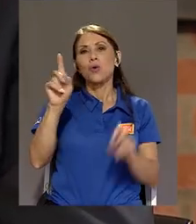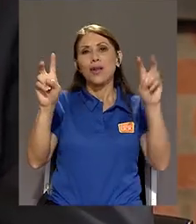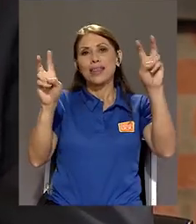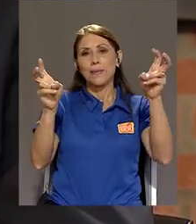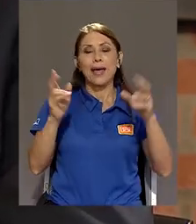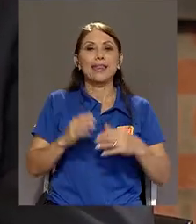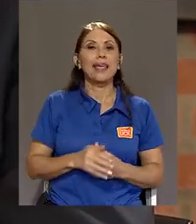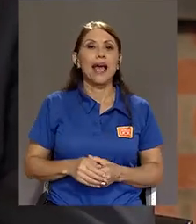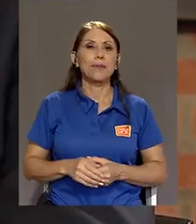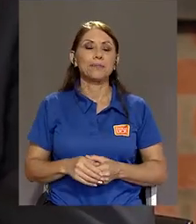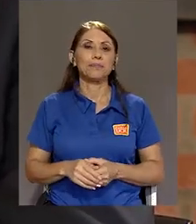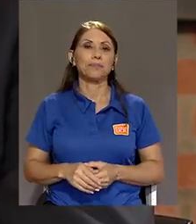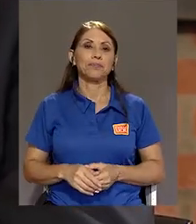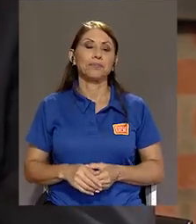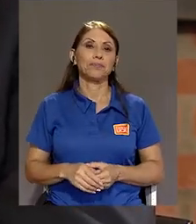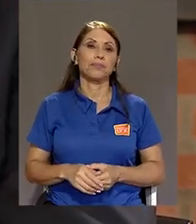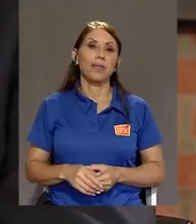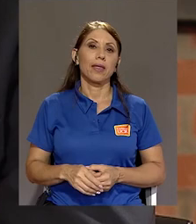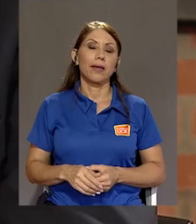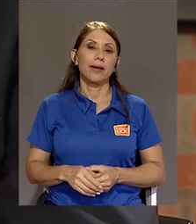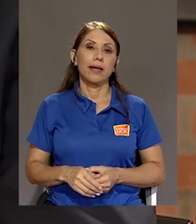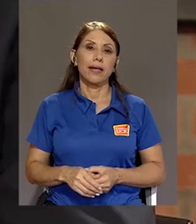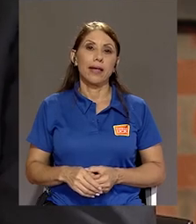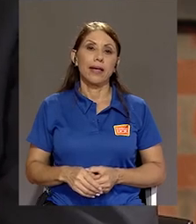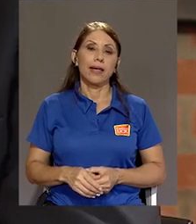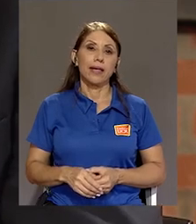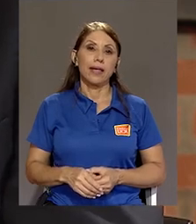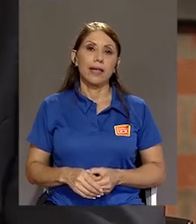hay una temática, don Vladimir, de que